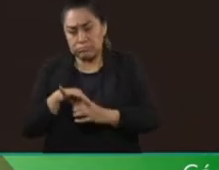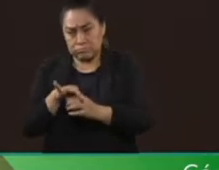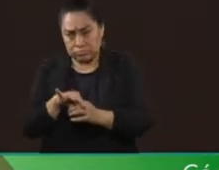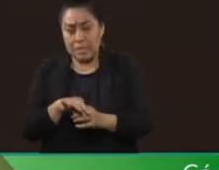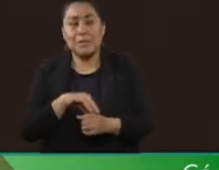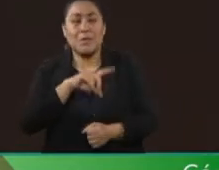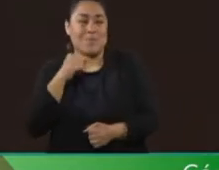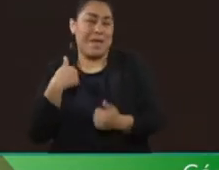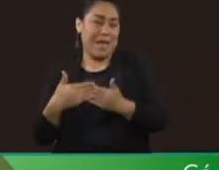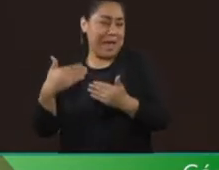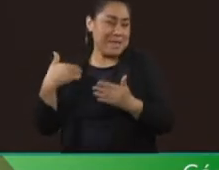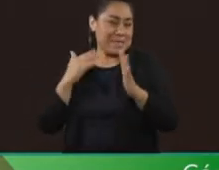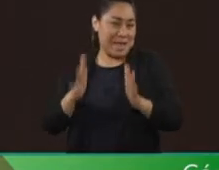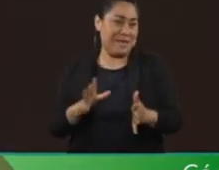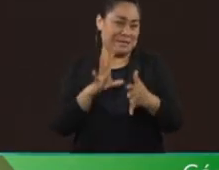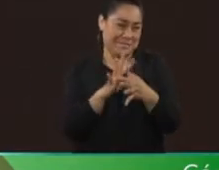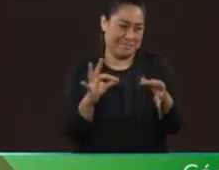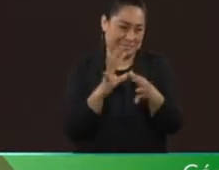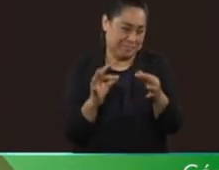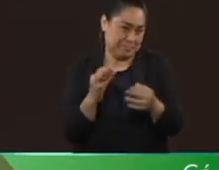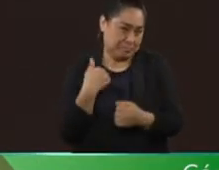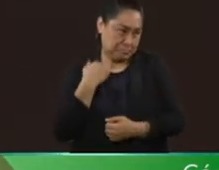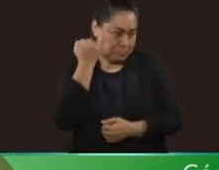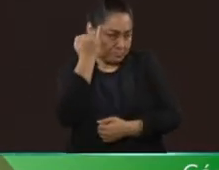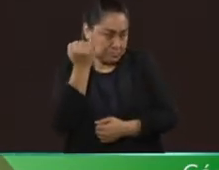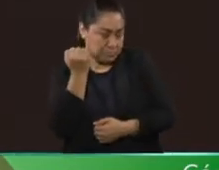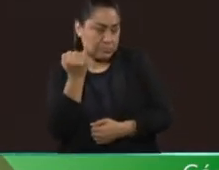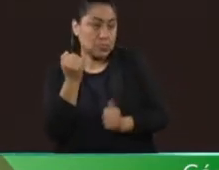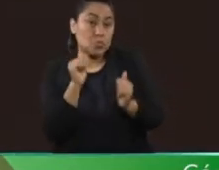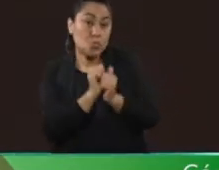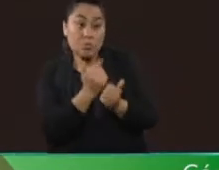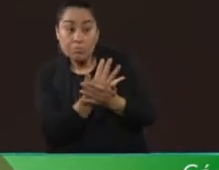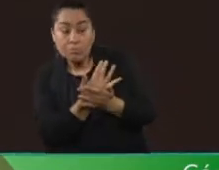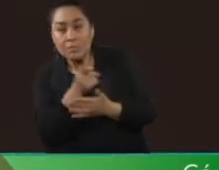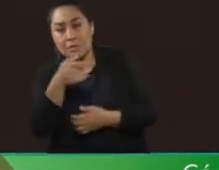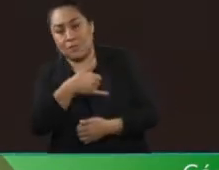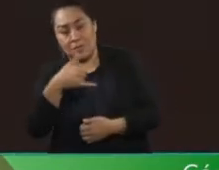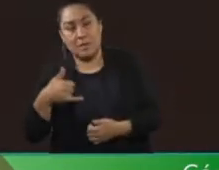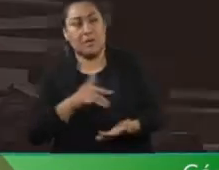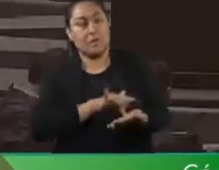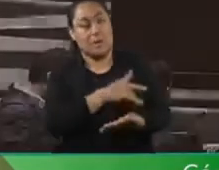expresado esperando los lineamientos por parte del infonavid Muchísimas gracias